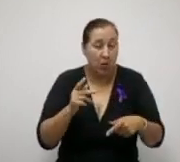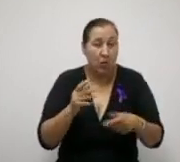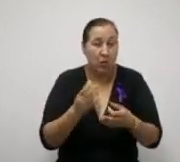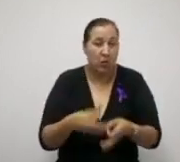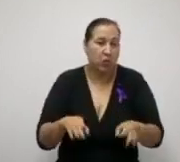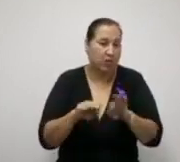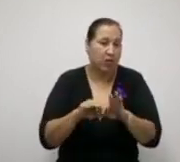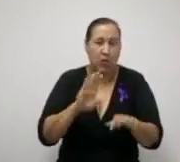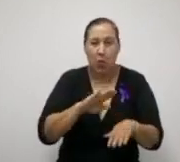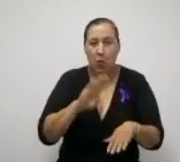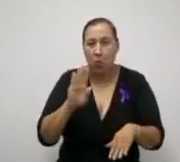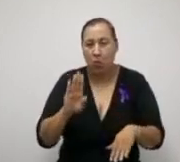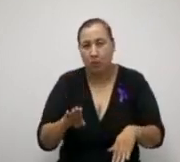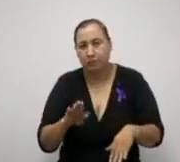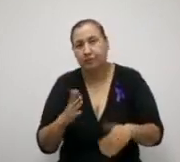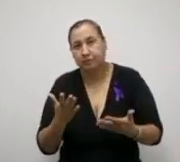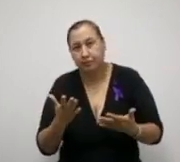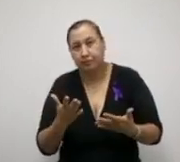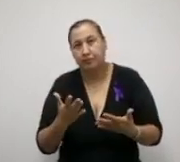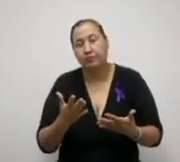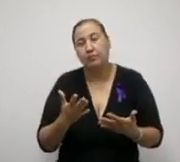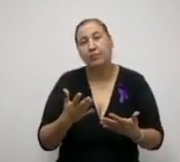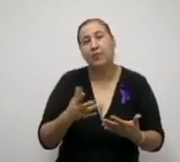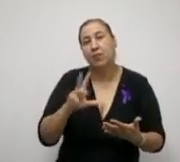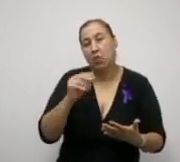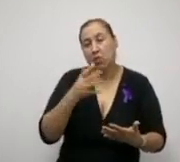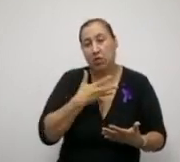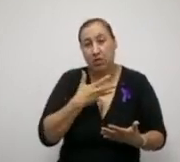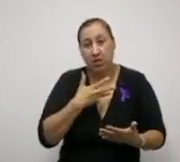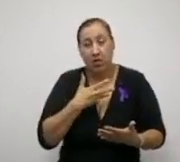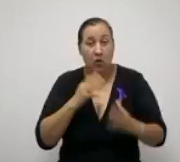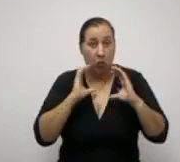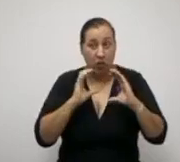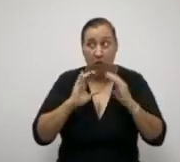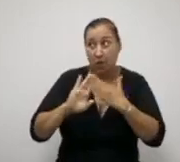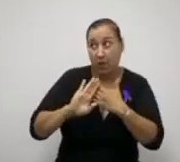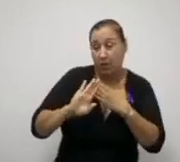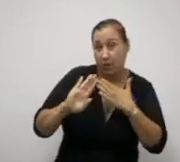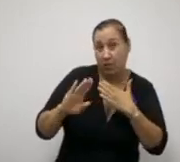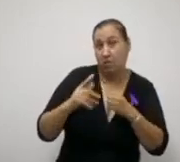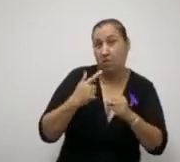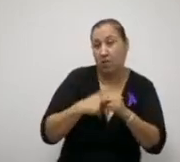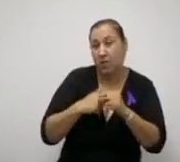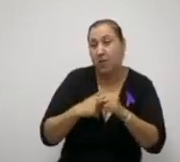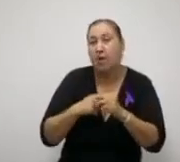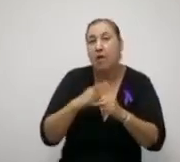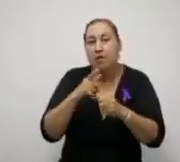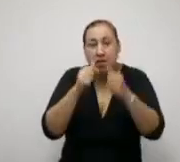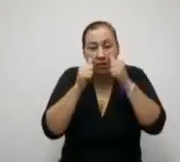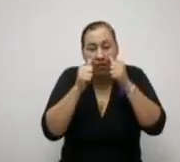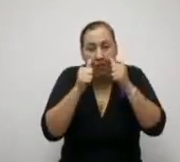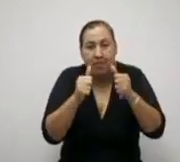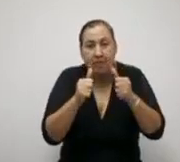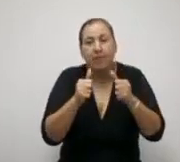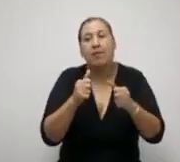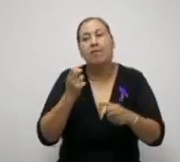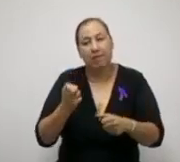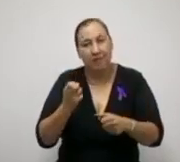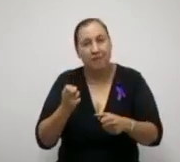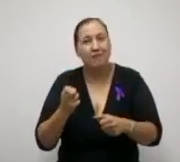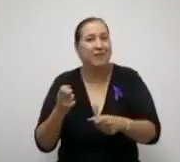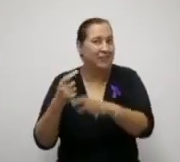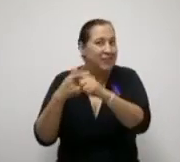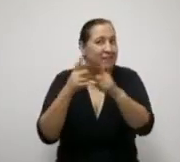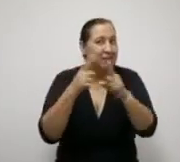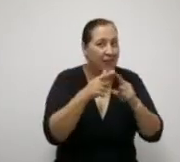esta temporada estacional por influenza. Es claro que la prevención y la atención oportuna está haciendo la diferencia. Continuemos con